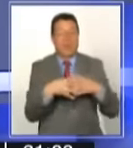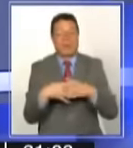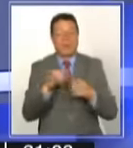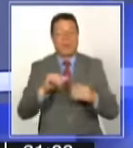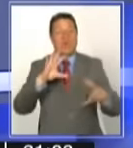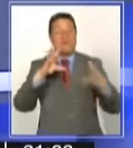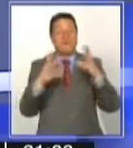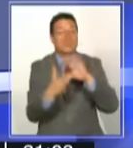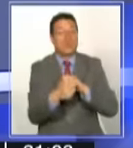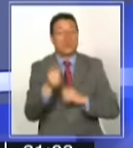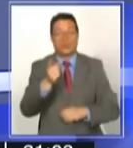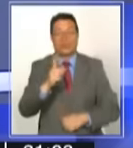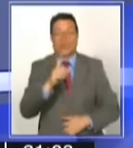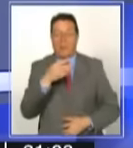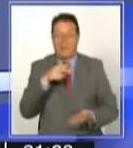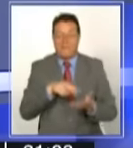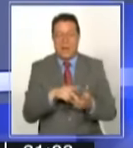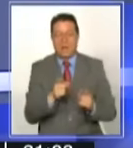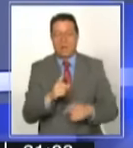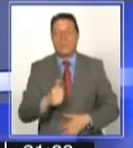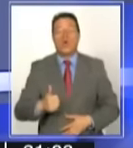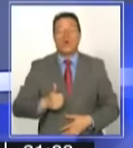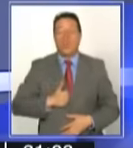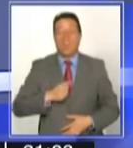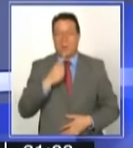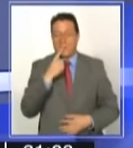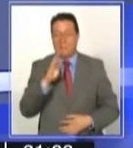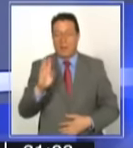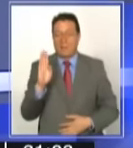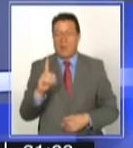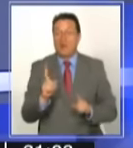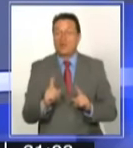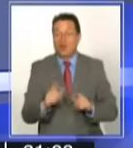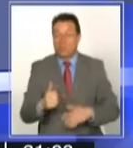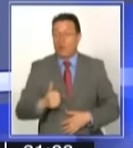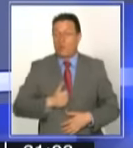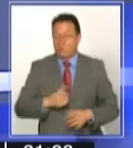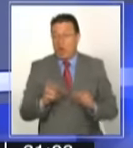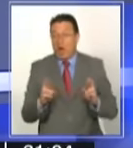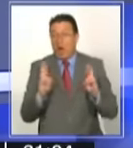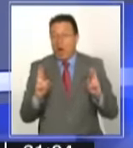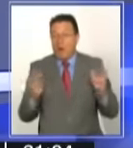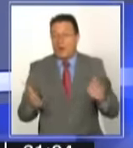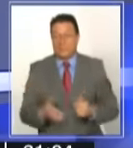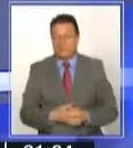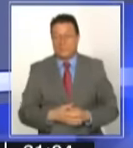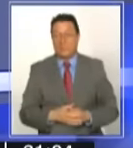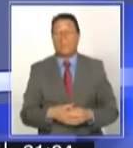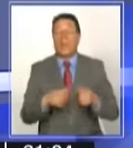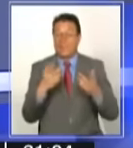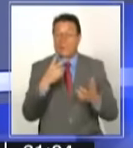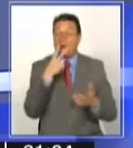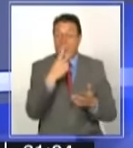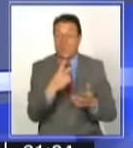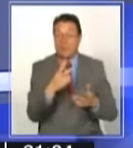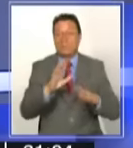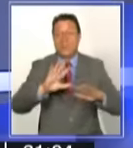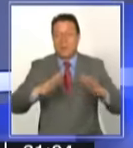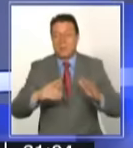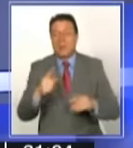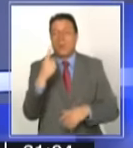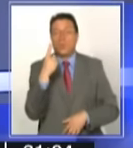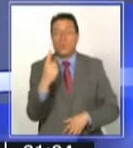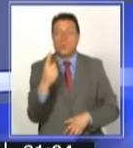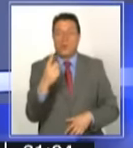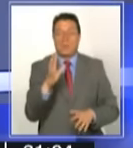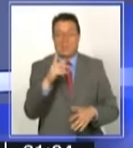que no cumpla varias de sus promesas de campaña que se alzan amenazantes. Ya vimos que al menos una